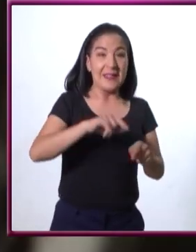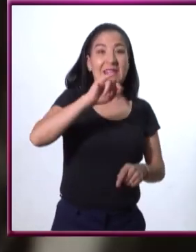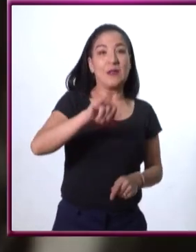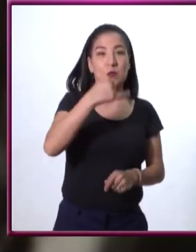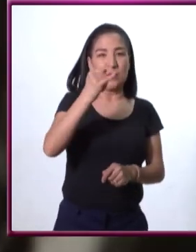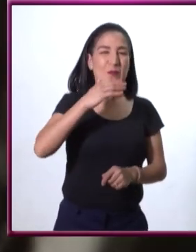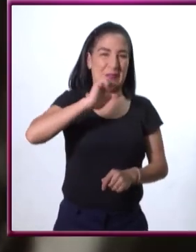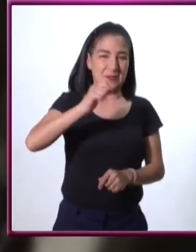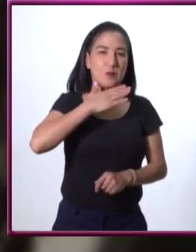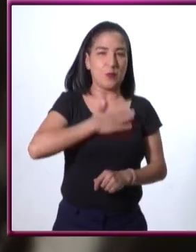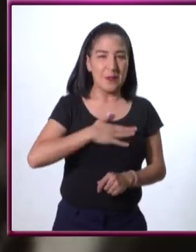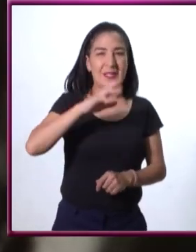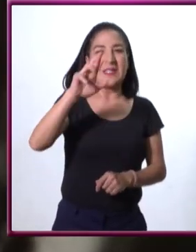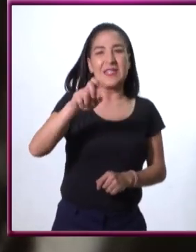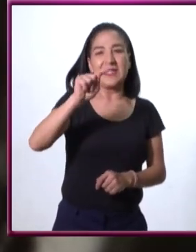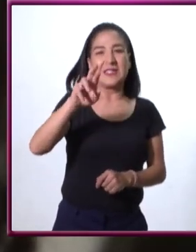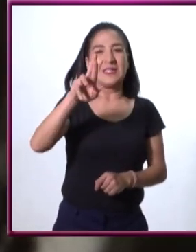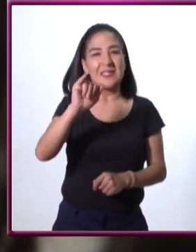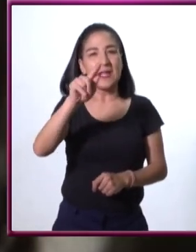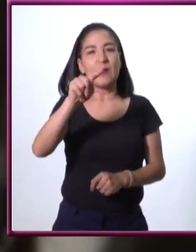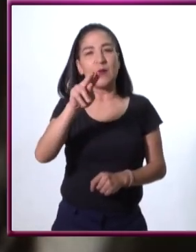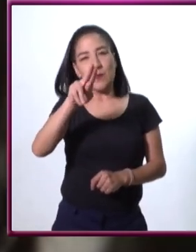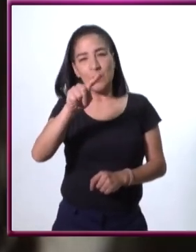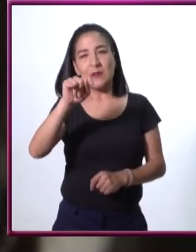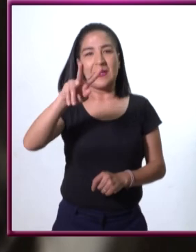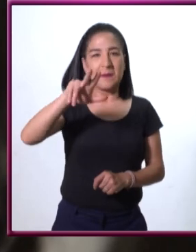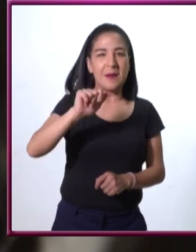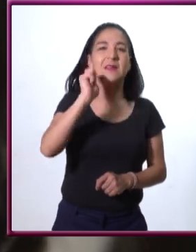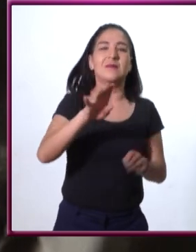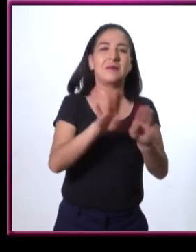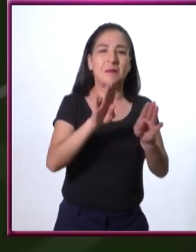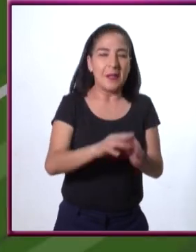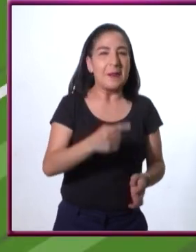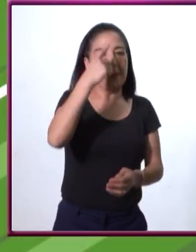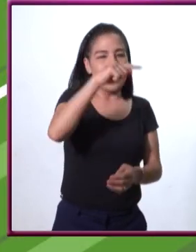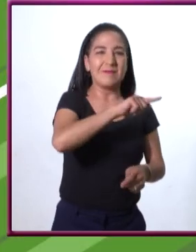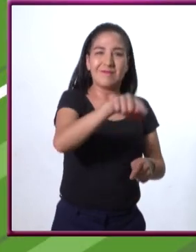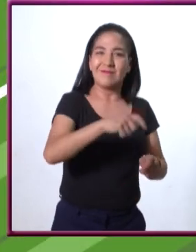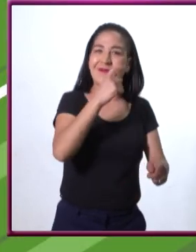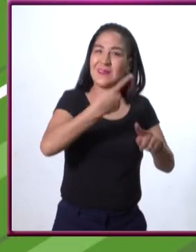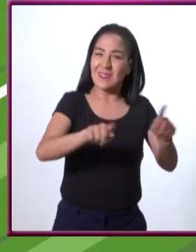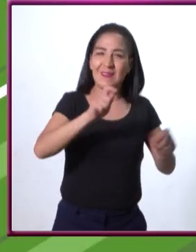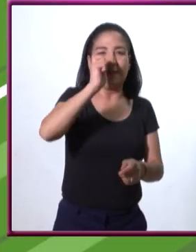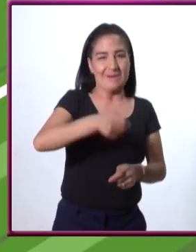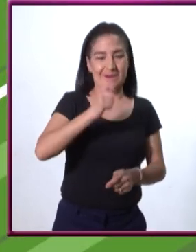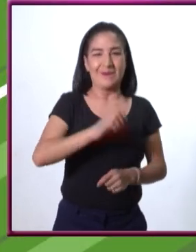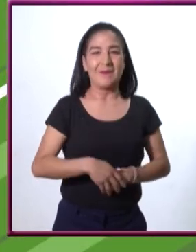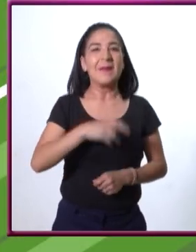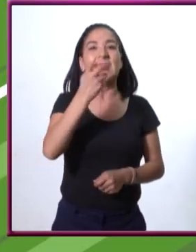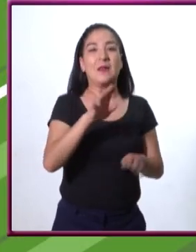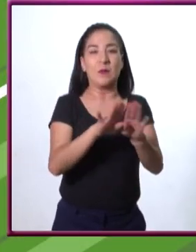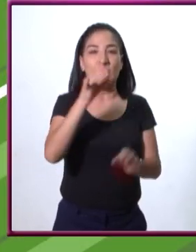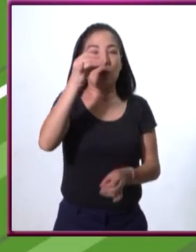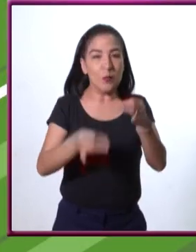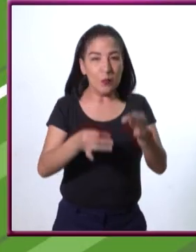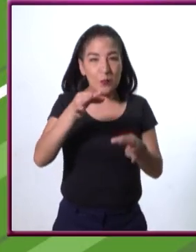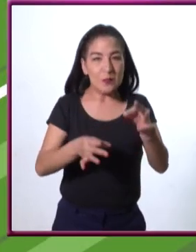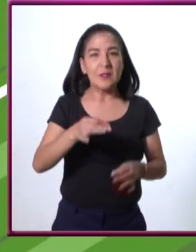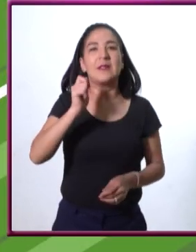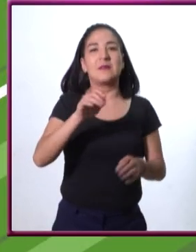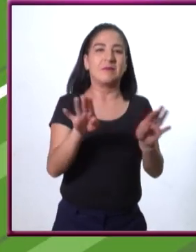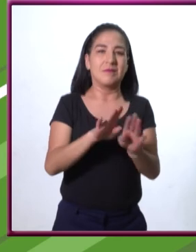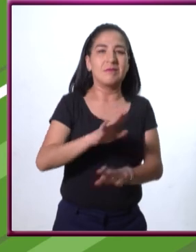retributiva, basada en el castigo, hay diferencias que es necesario acotar. 1. En la justicia retributiva, un delito es